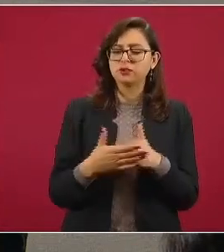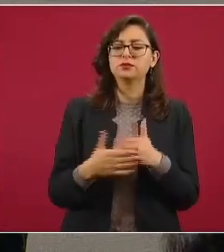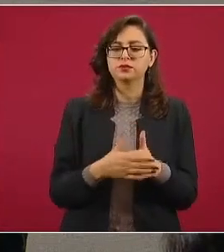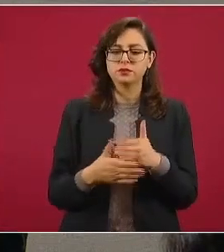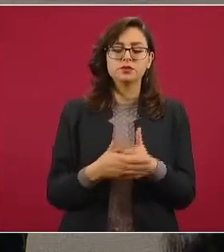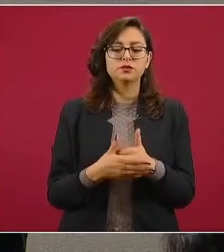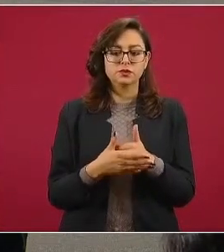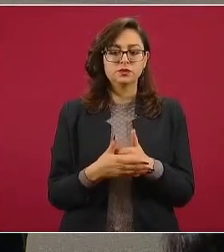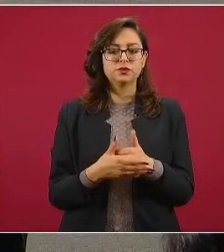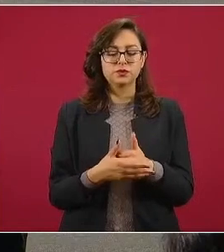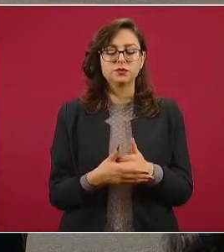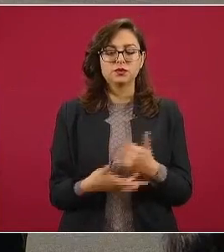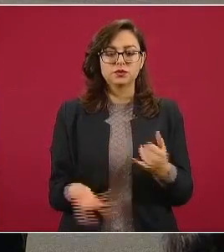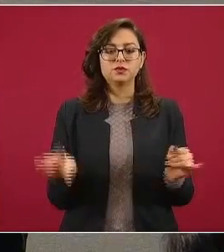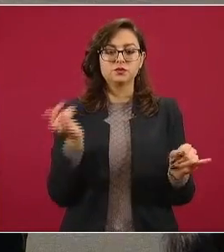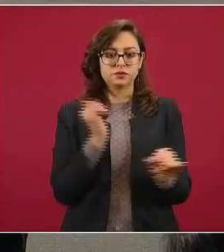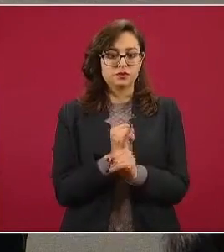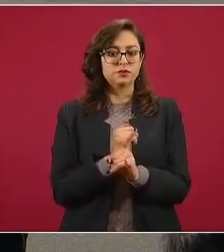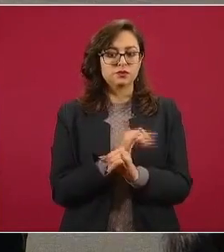a